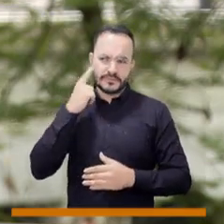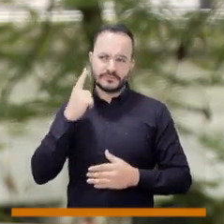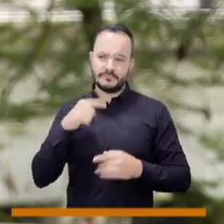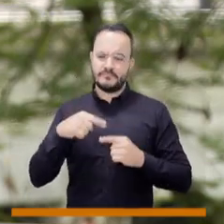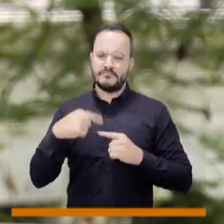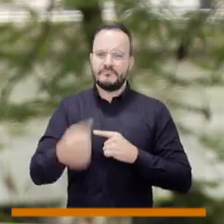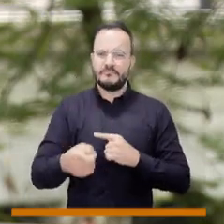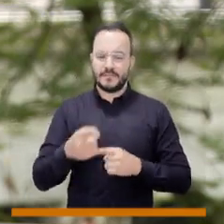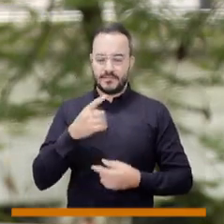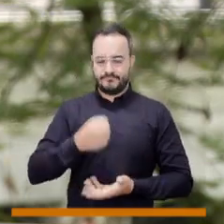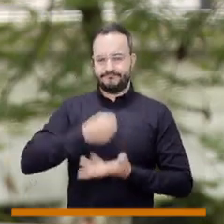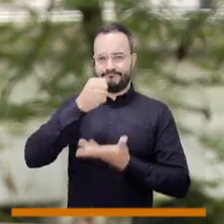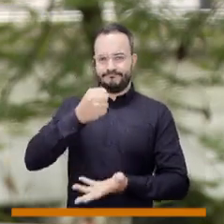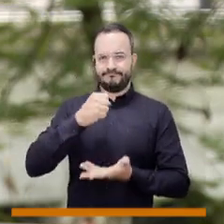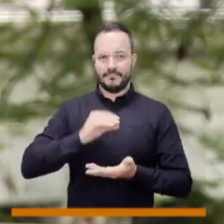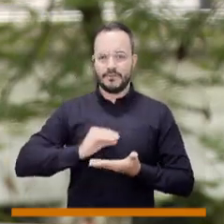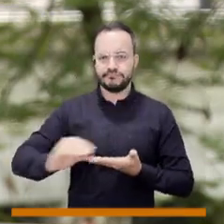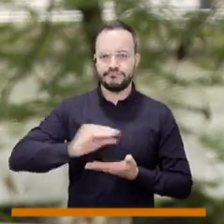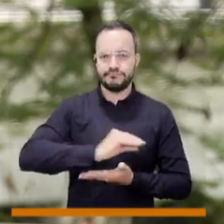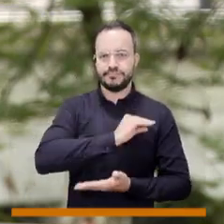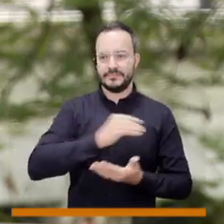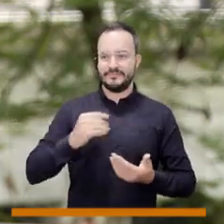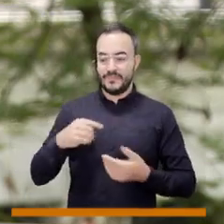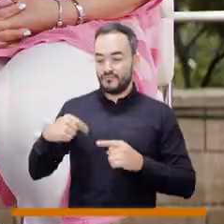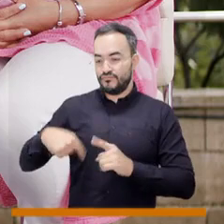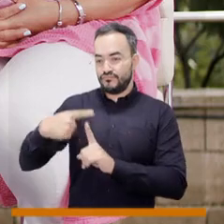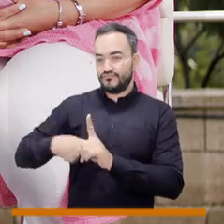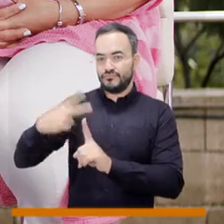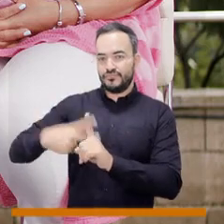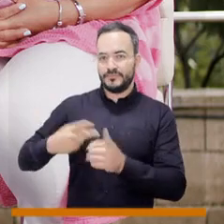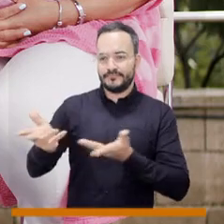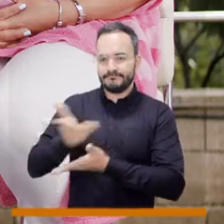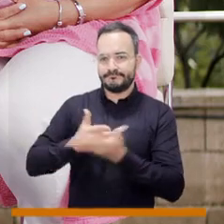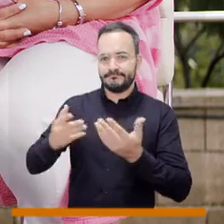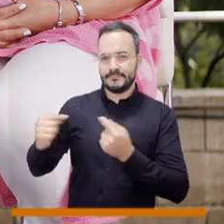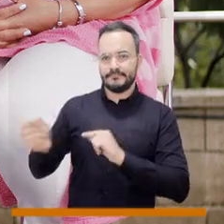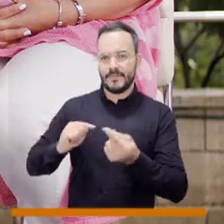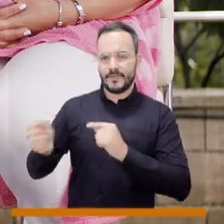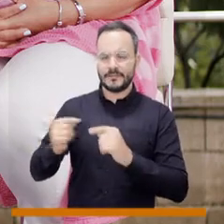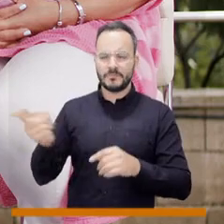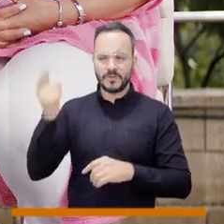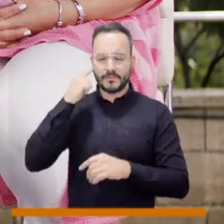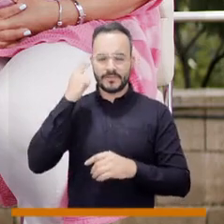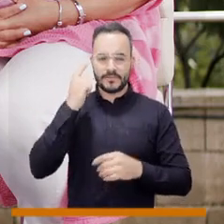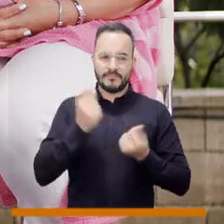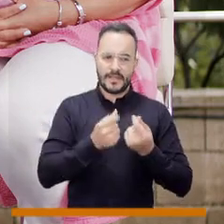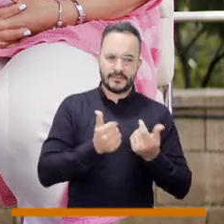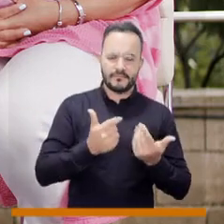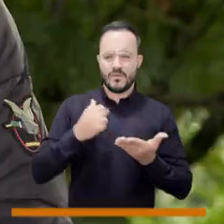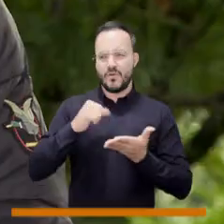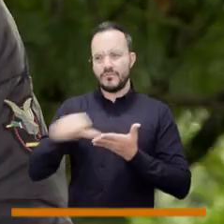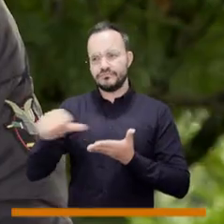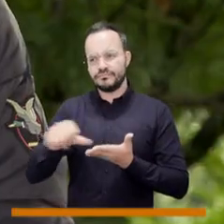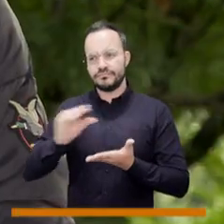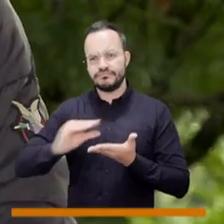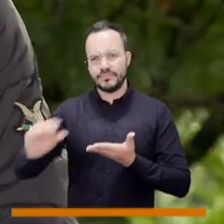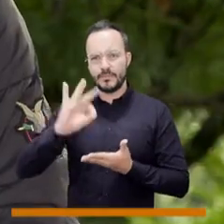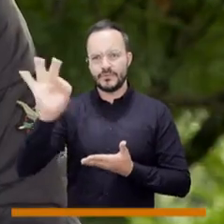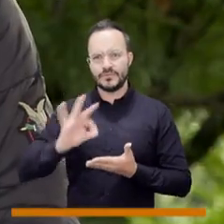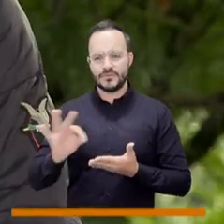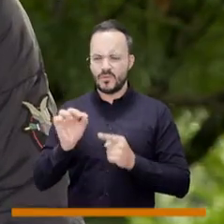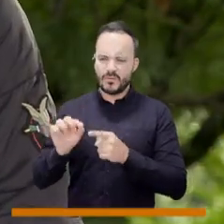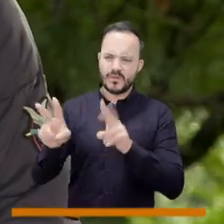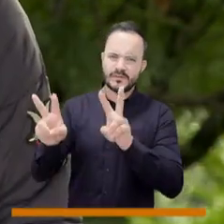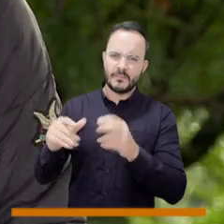énfasis para el presupuesto que se va a aprobar en las próximas sesiones y además en qué temas también le gustaría que estuviera la